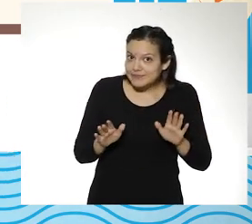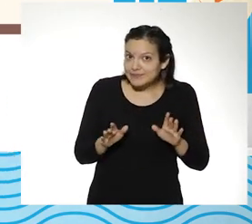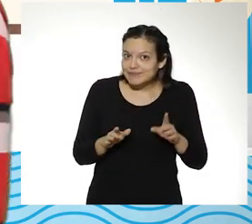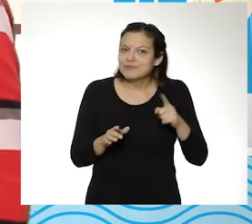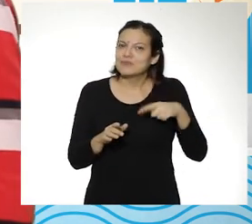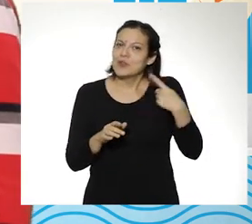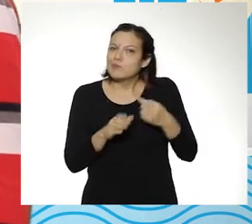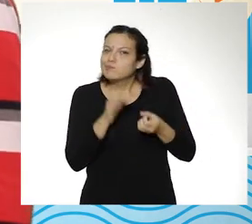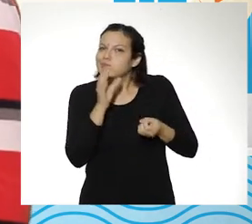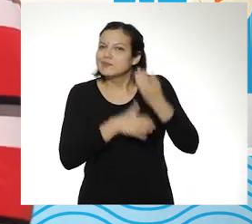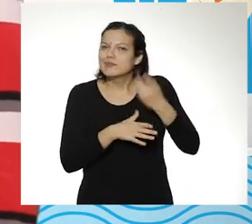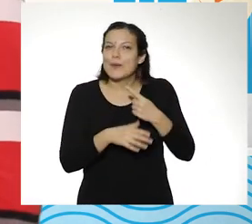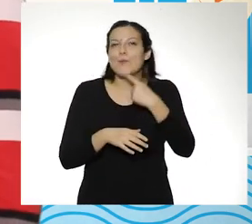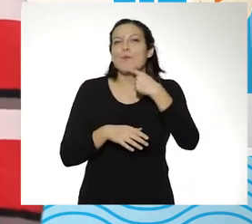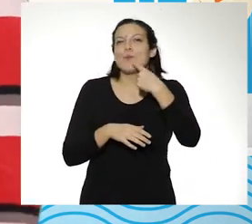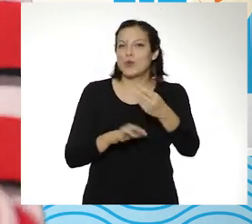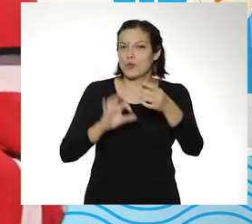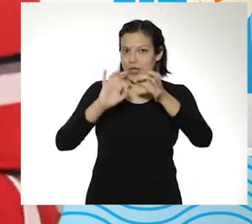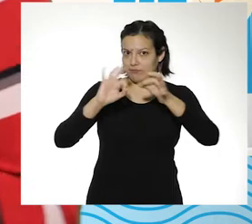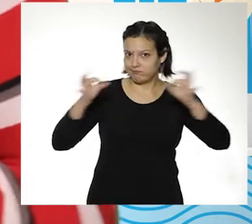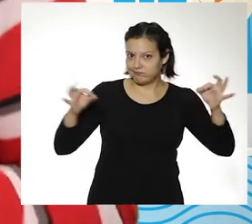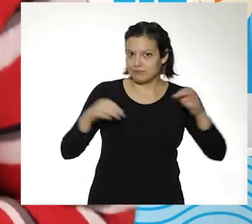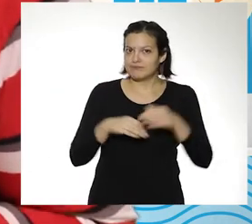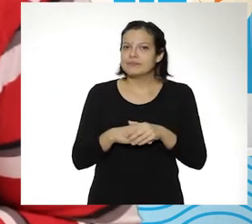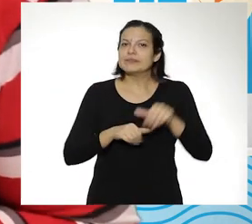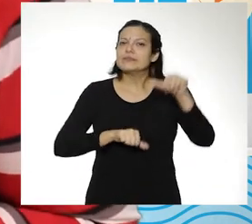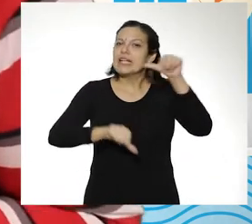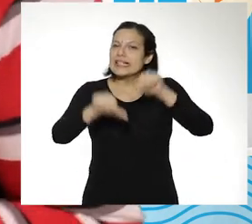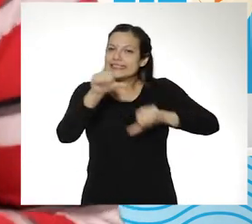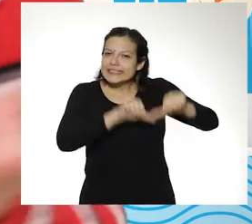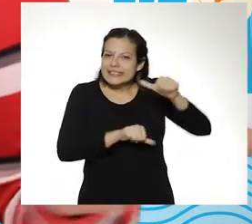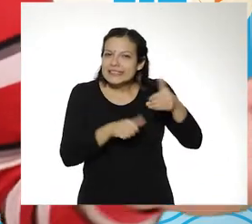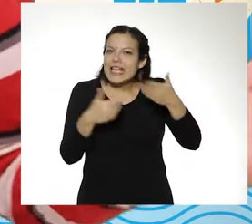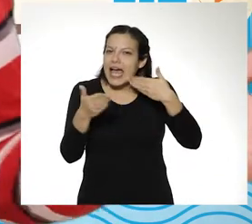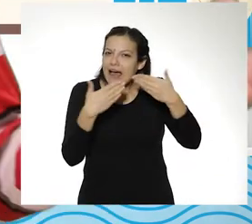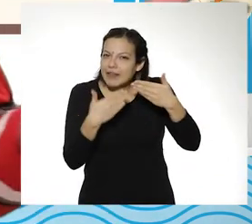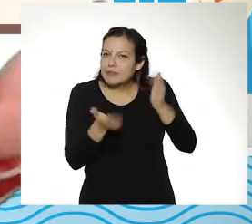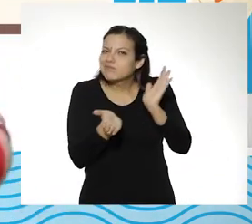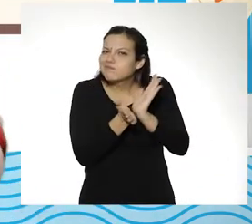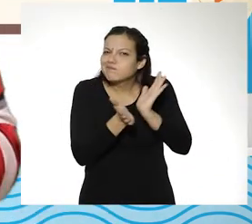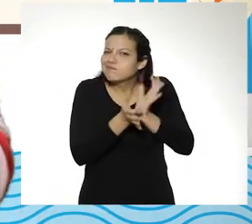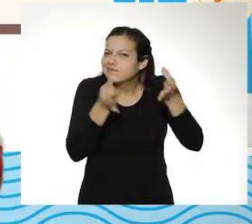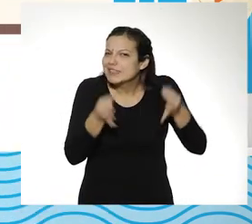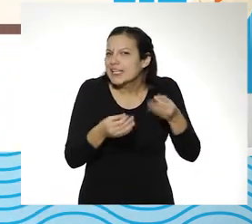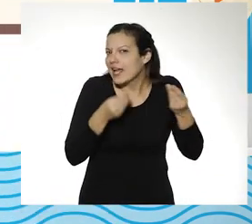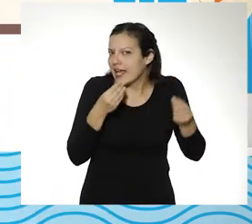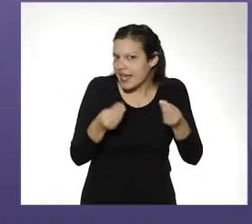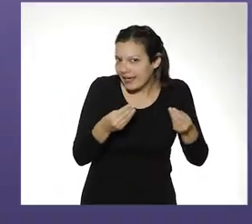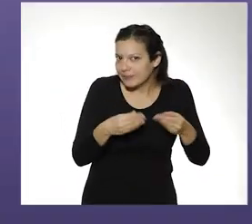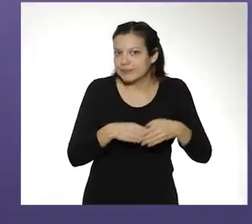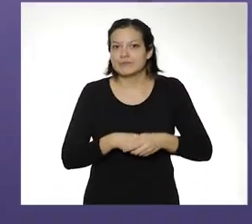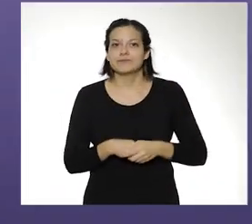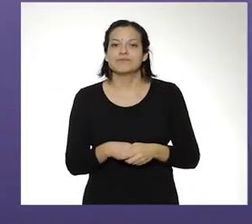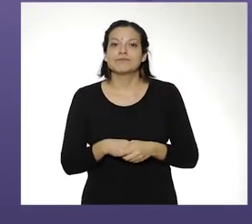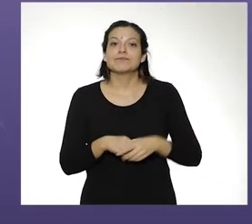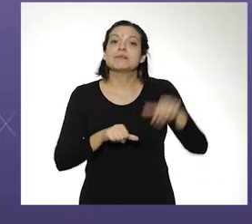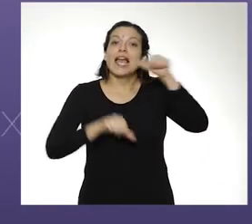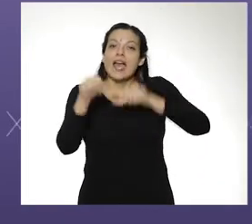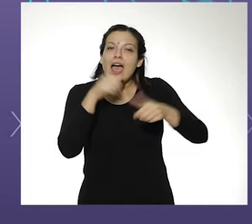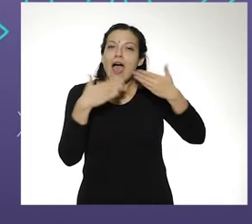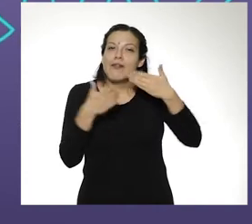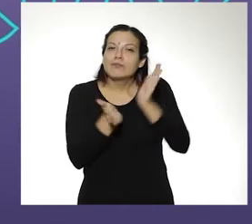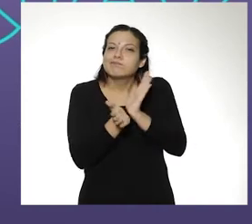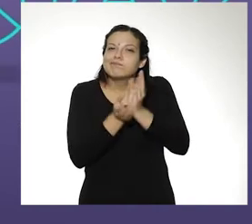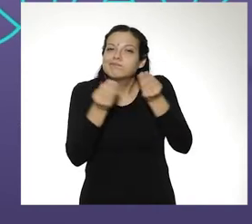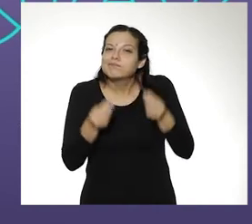esta pregunta. ¿De qué hablamos cuando hablamos de ciencia? ¿De qué hablamos cuando